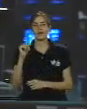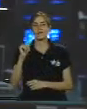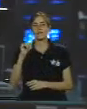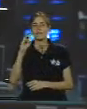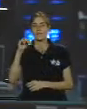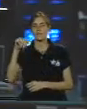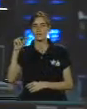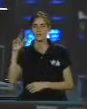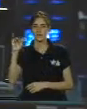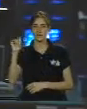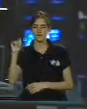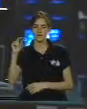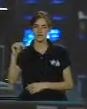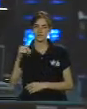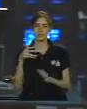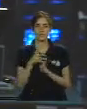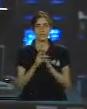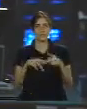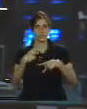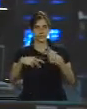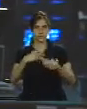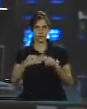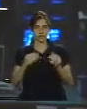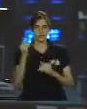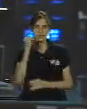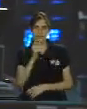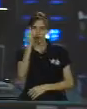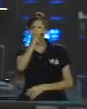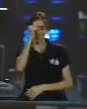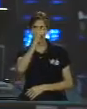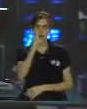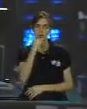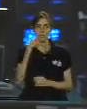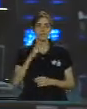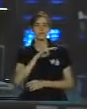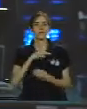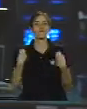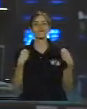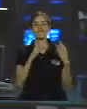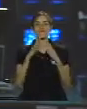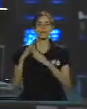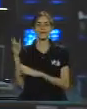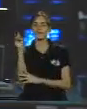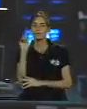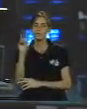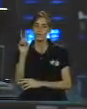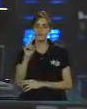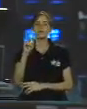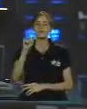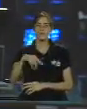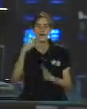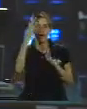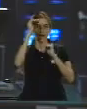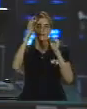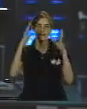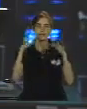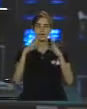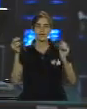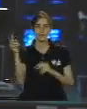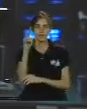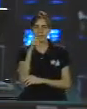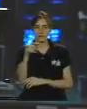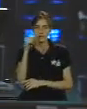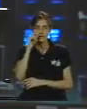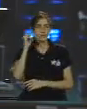de este gran proceso que se lleva a cabo este fin de semana, como lo es la gran misión Vivienda Venezuela, que además se atiende a todos los